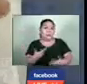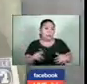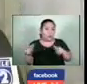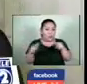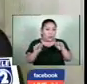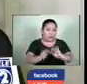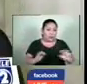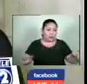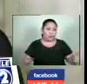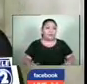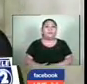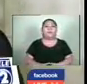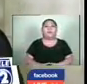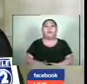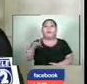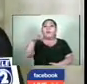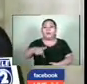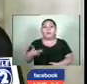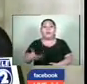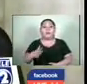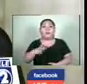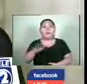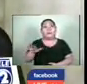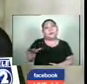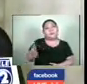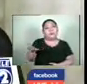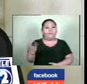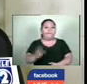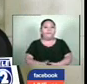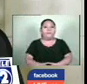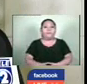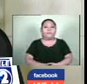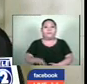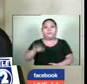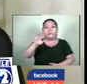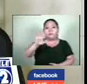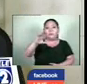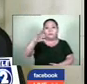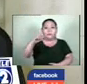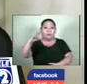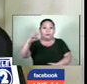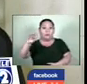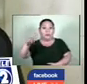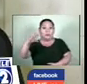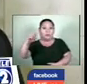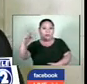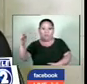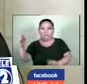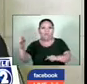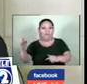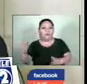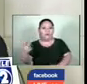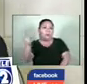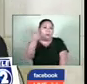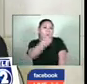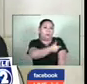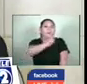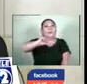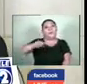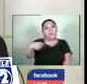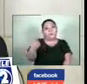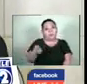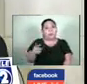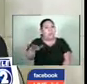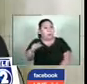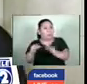En este momento se tienen alrededor de cerca de 500,000 personas que han recibido ya la primera dosis, un